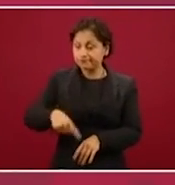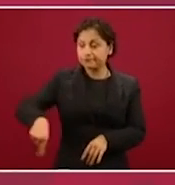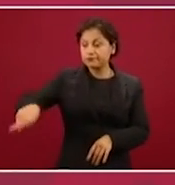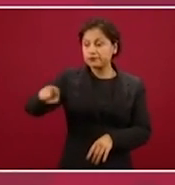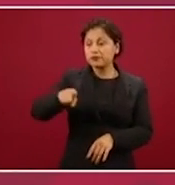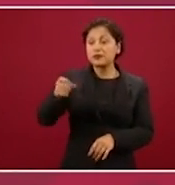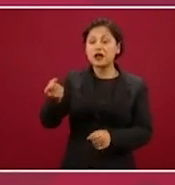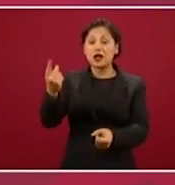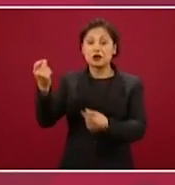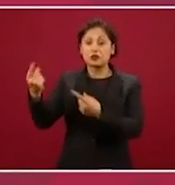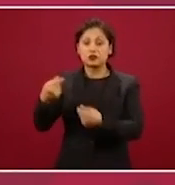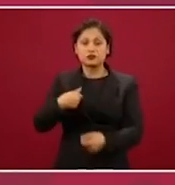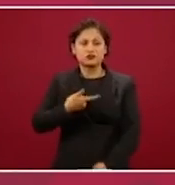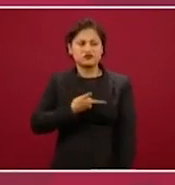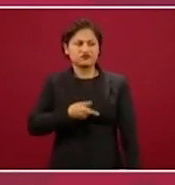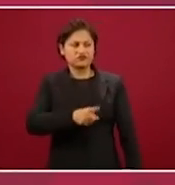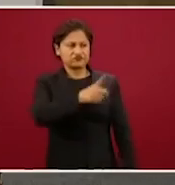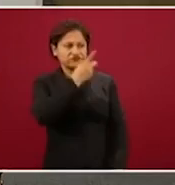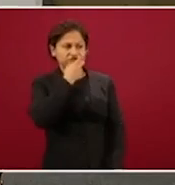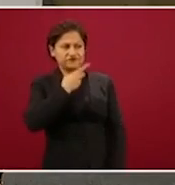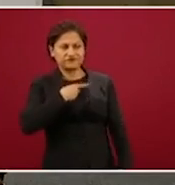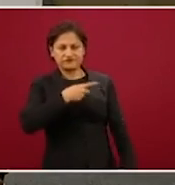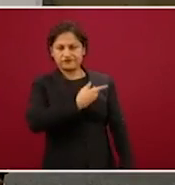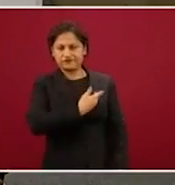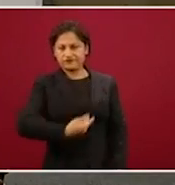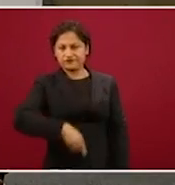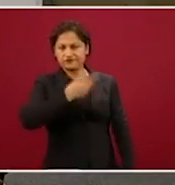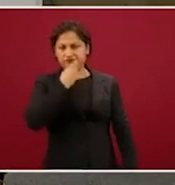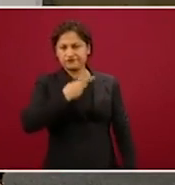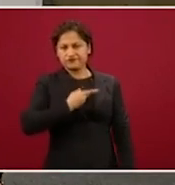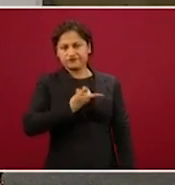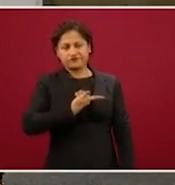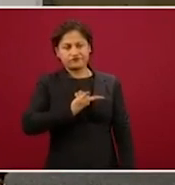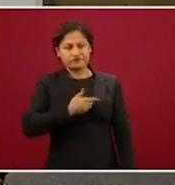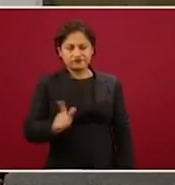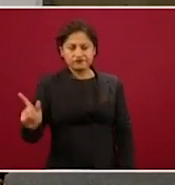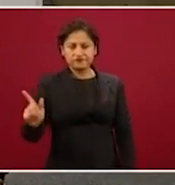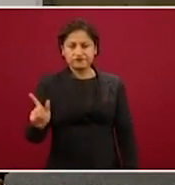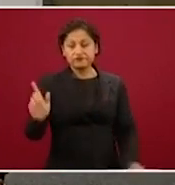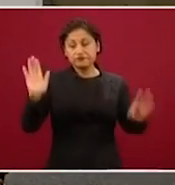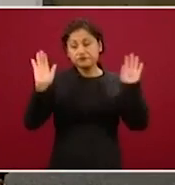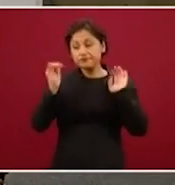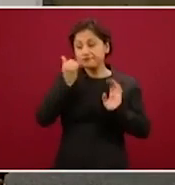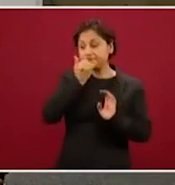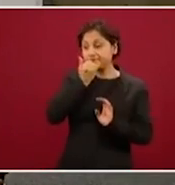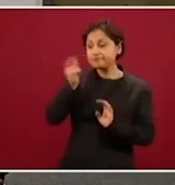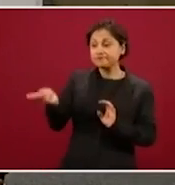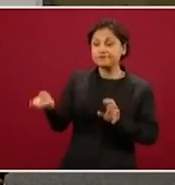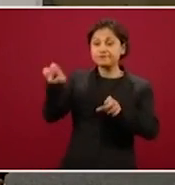el avión presidencial, que ya lo vamos a rifar. Bueno, ahorita no puedo hablar de eso.